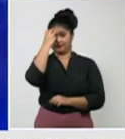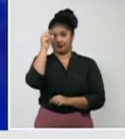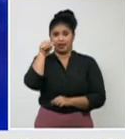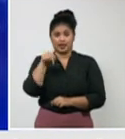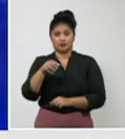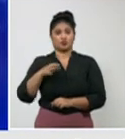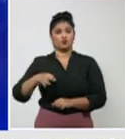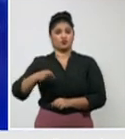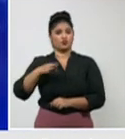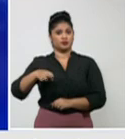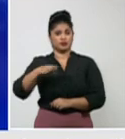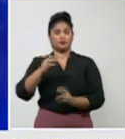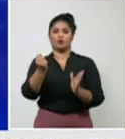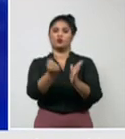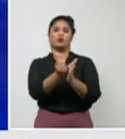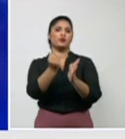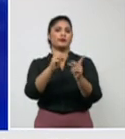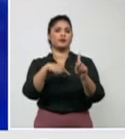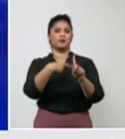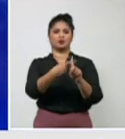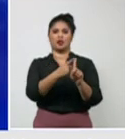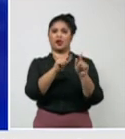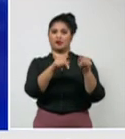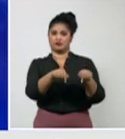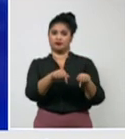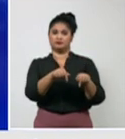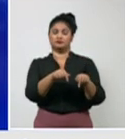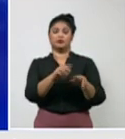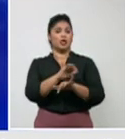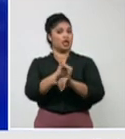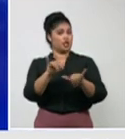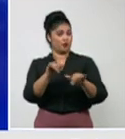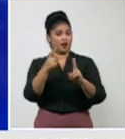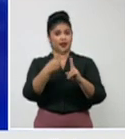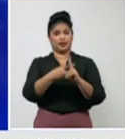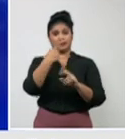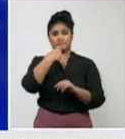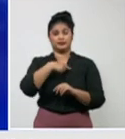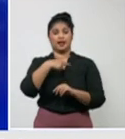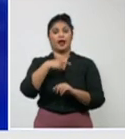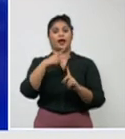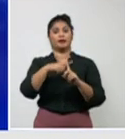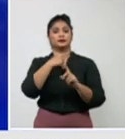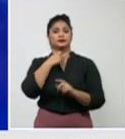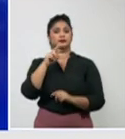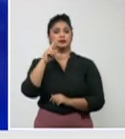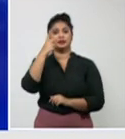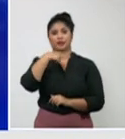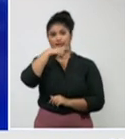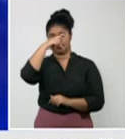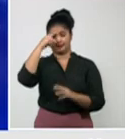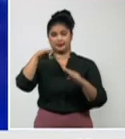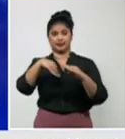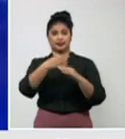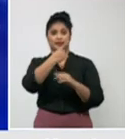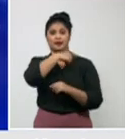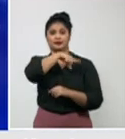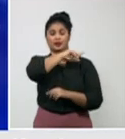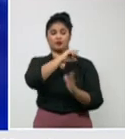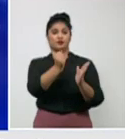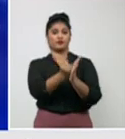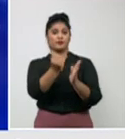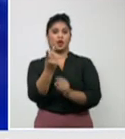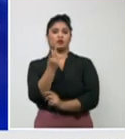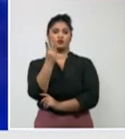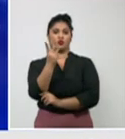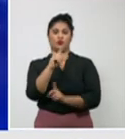confirmaron casos. Y Yateras en el día de ayer confirma los 2 primeros casos de COVID. Eso lo que